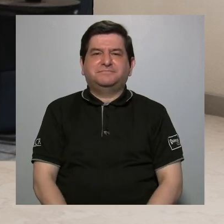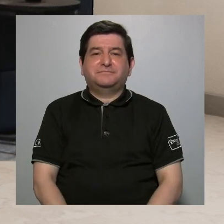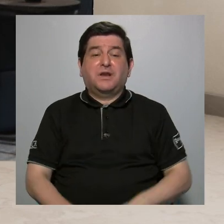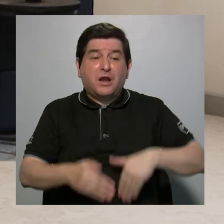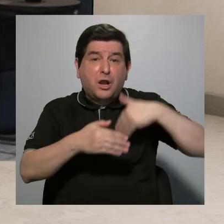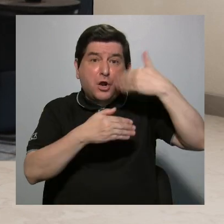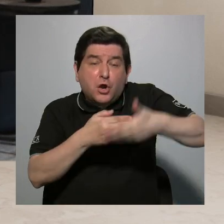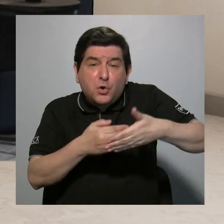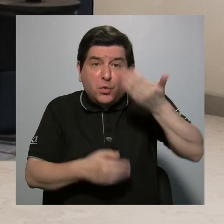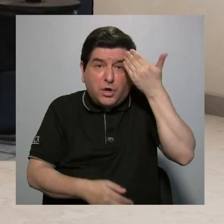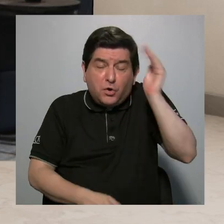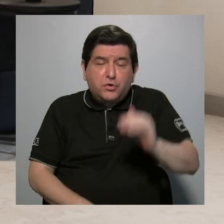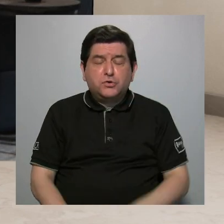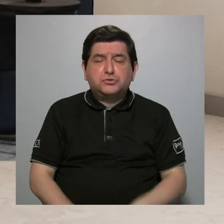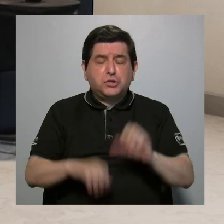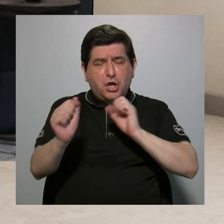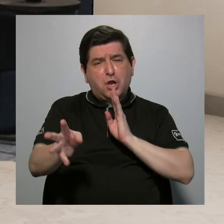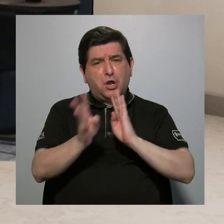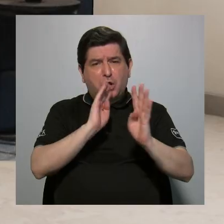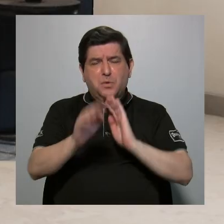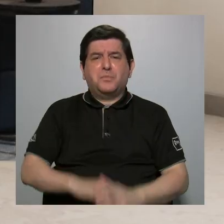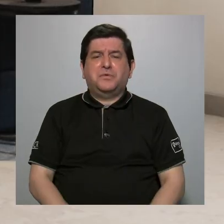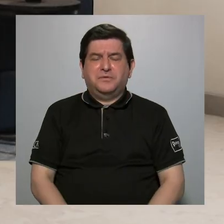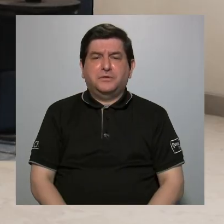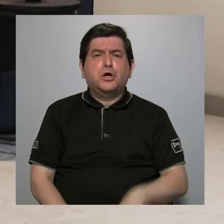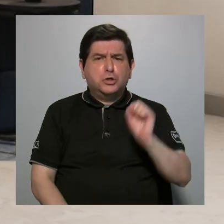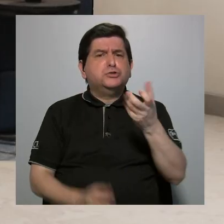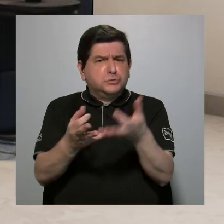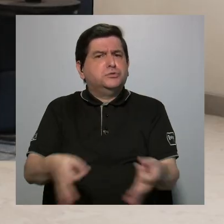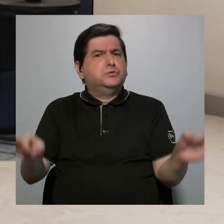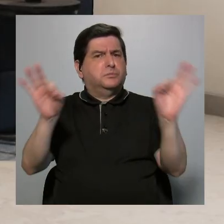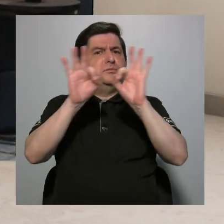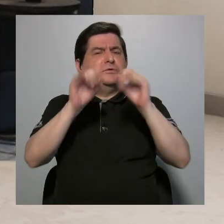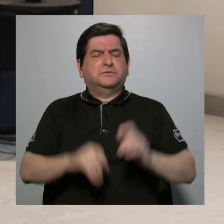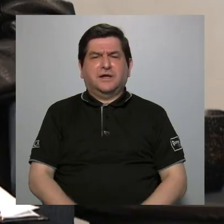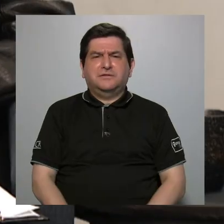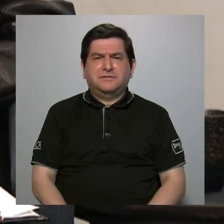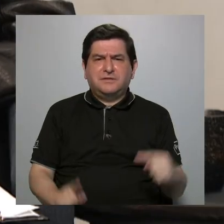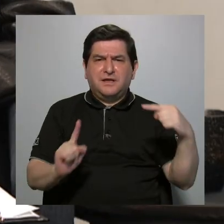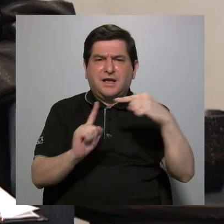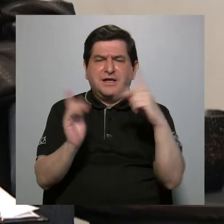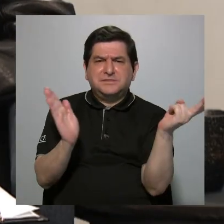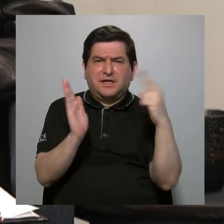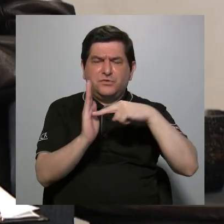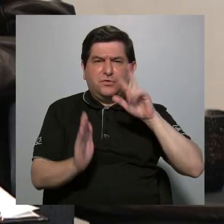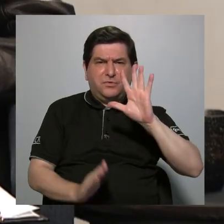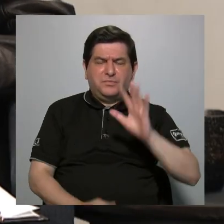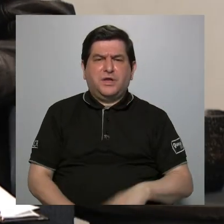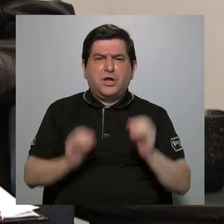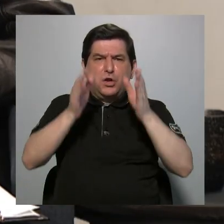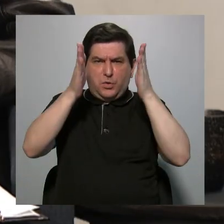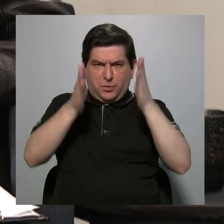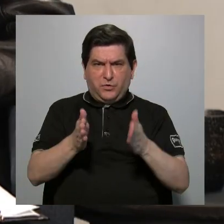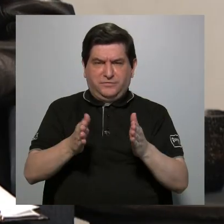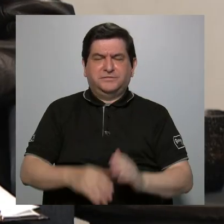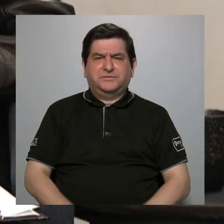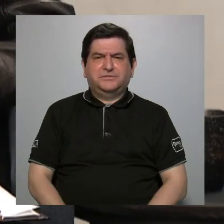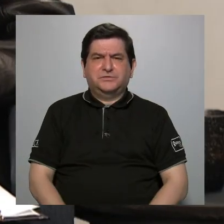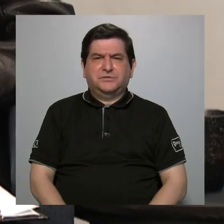Que después, no sé si después podemos hablar un poco de la escuela. Sí, muy importante, claro. Hasta el 2005, que fue